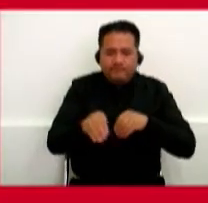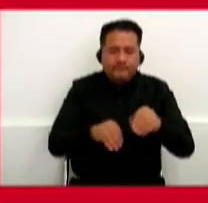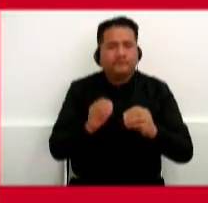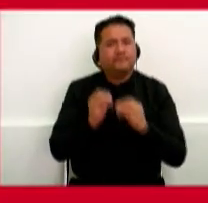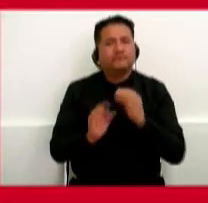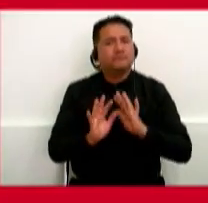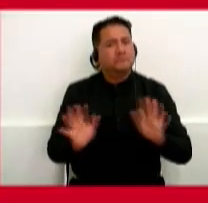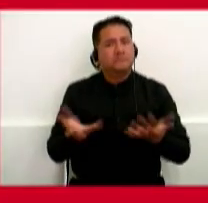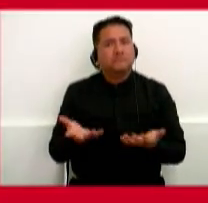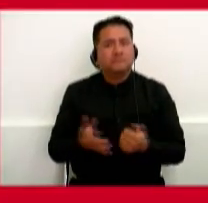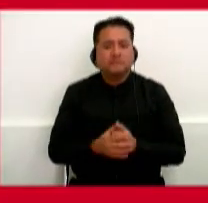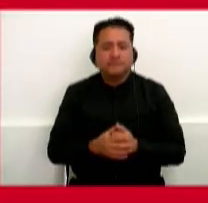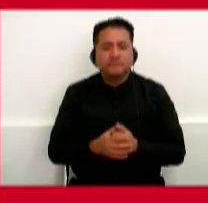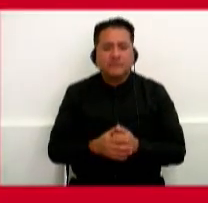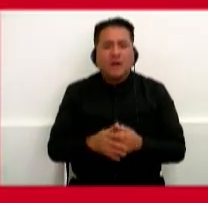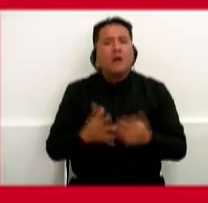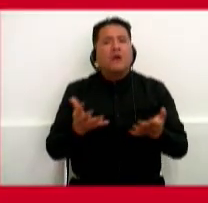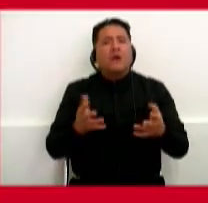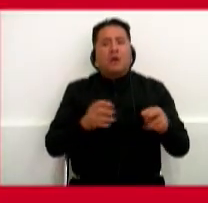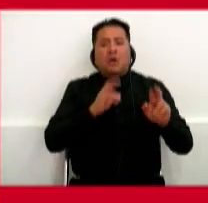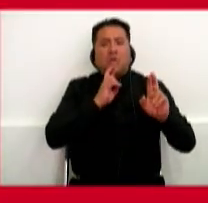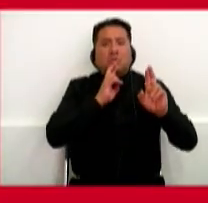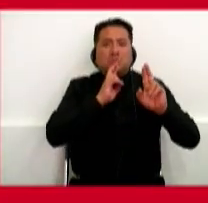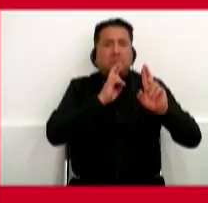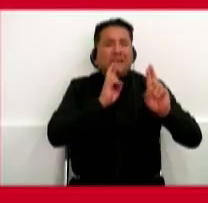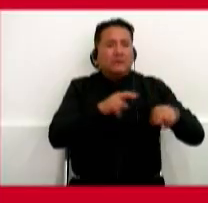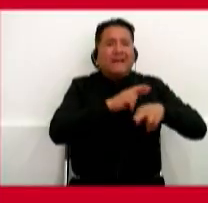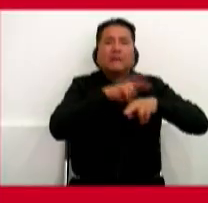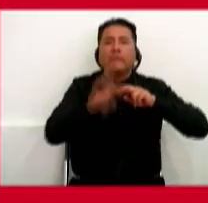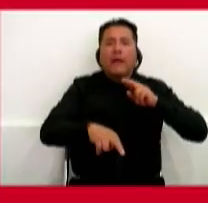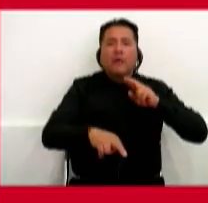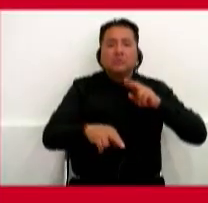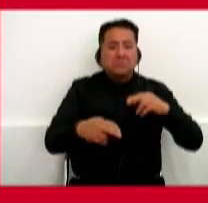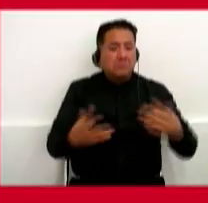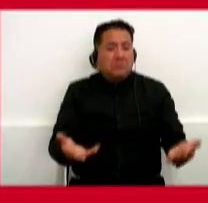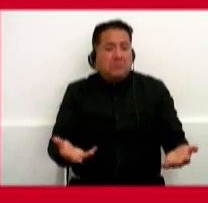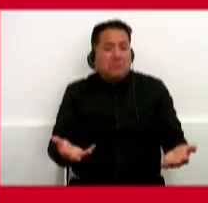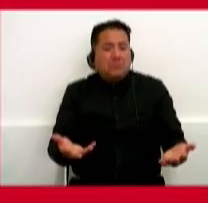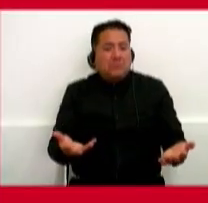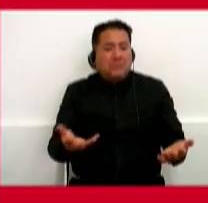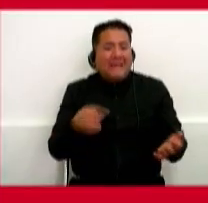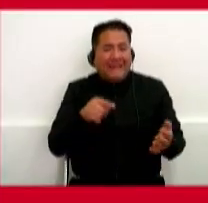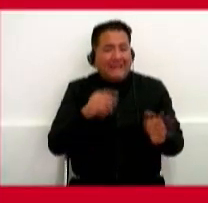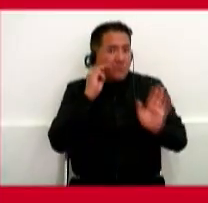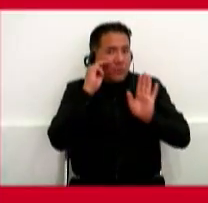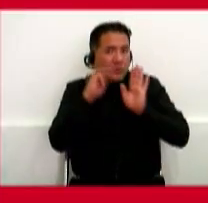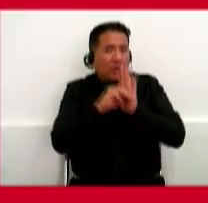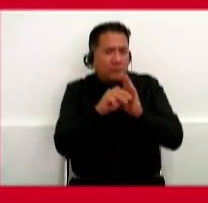Ahora, en resultados, nuestro modelo operativo nos ha dado